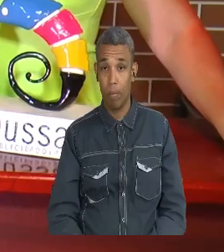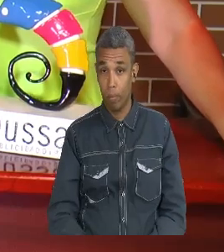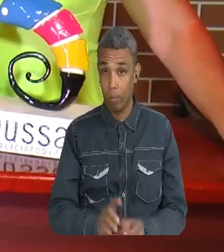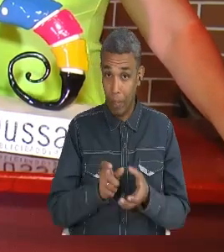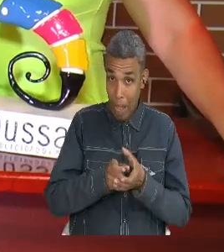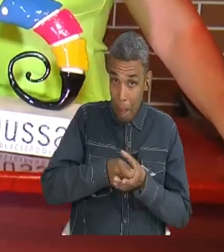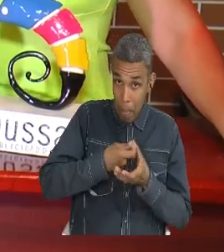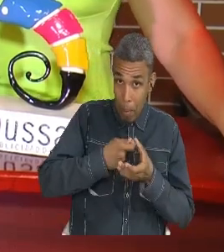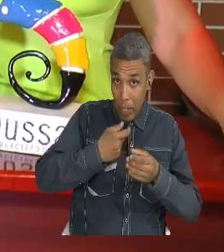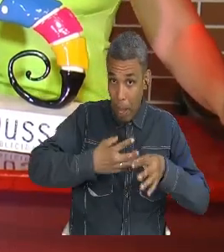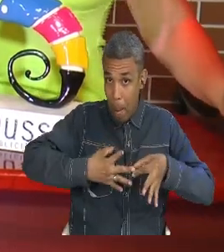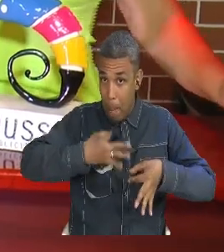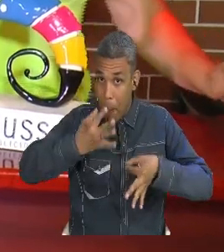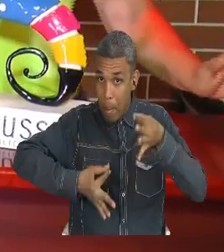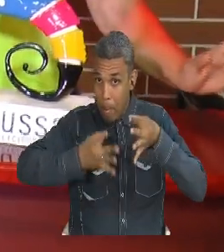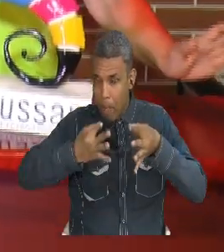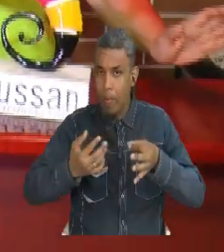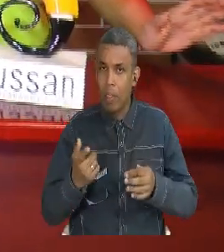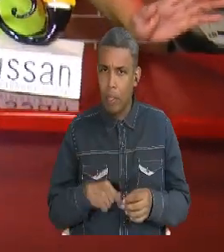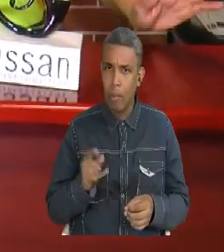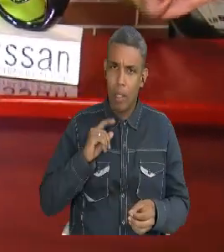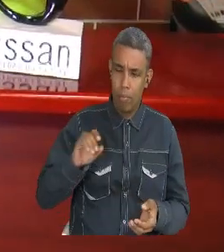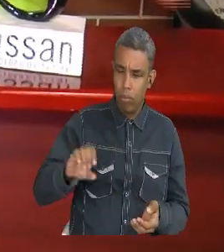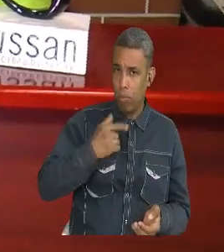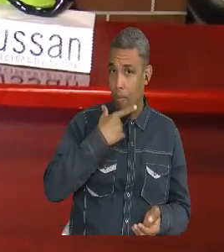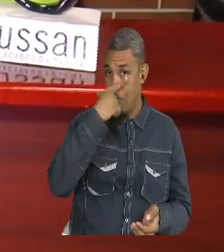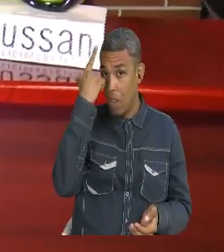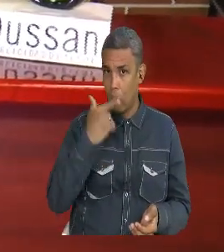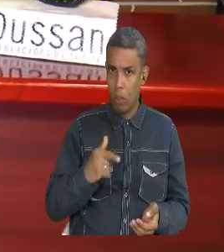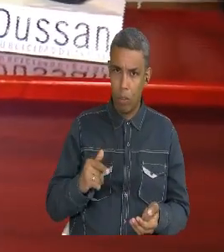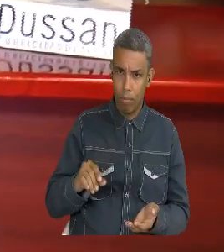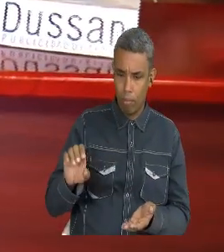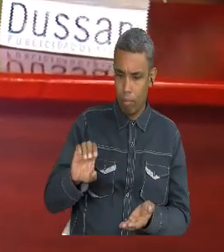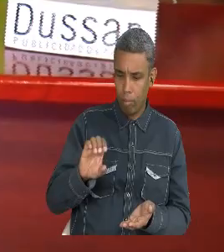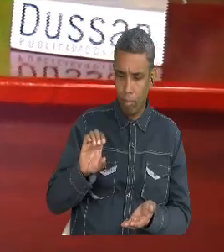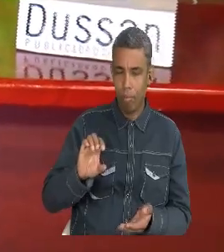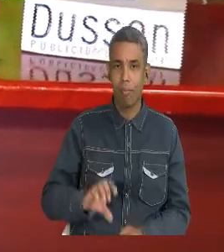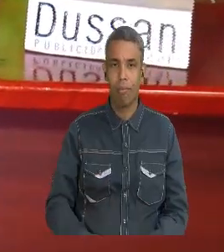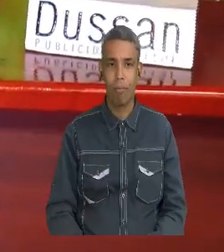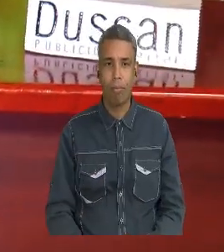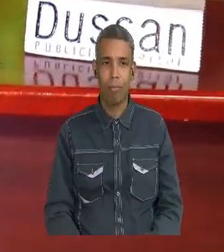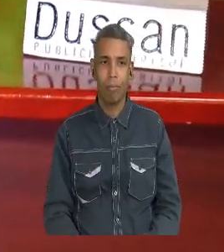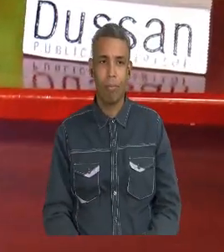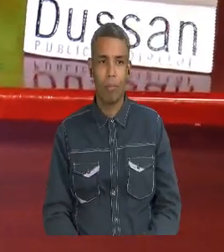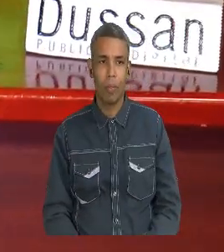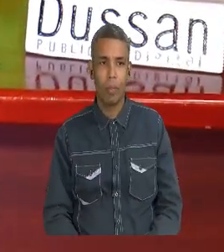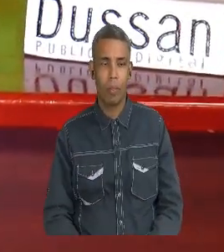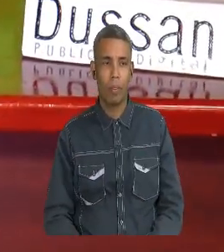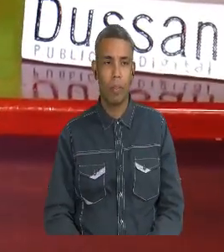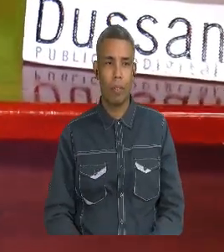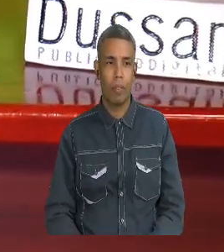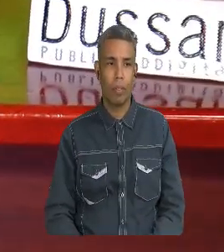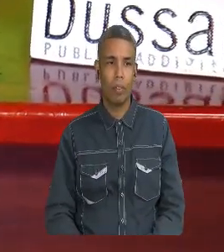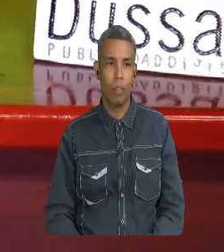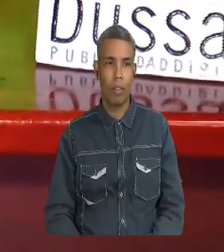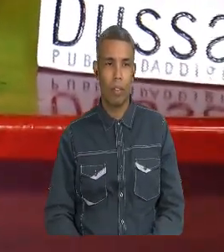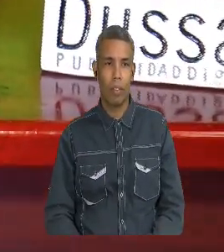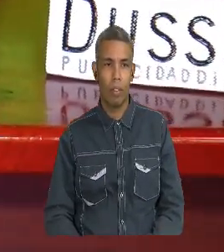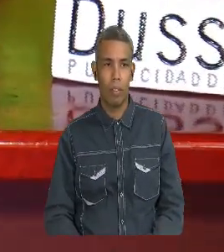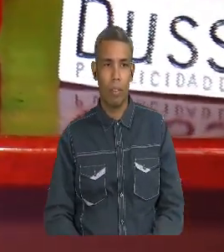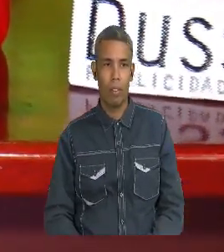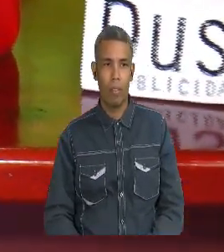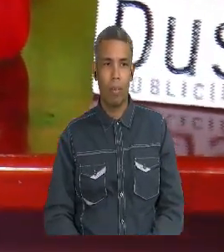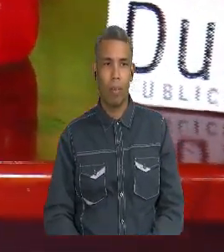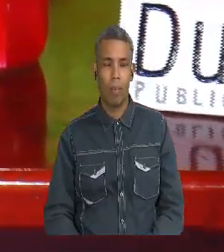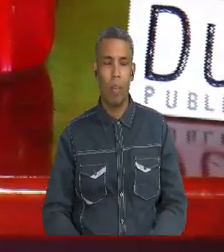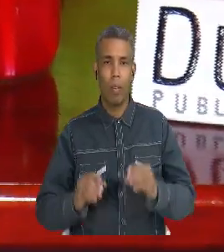clientes. Bueno, entonces este es el plato que en estos momentos nosotros estamos recomendando aquí en casa, la hamburguesa bombonera, para que